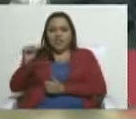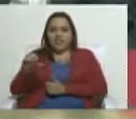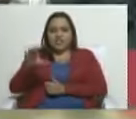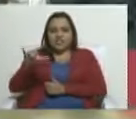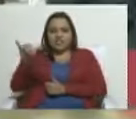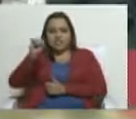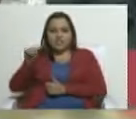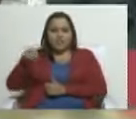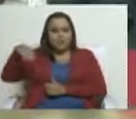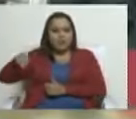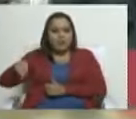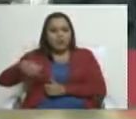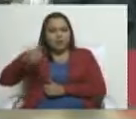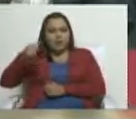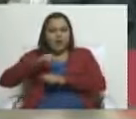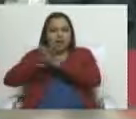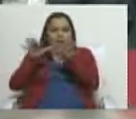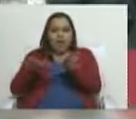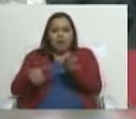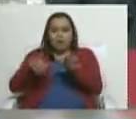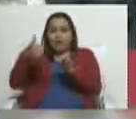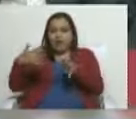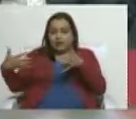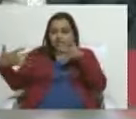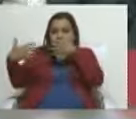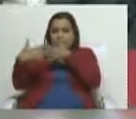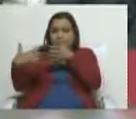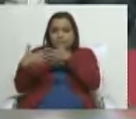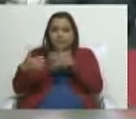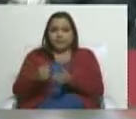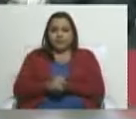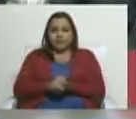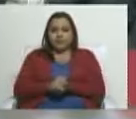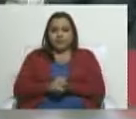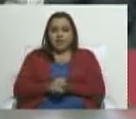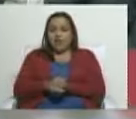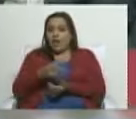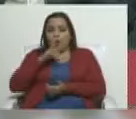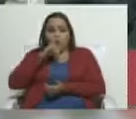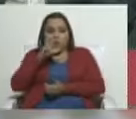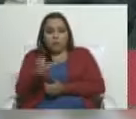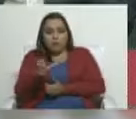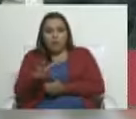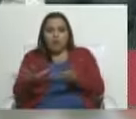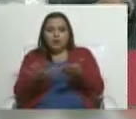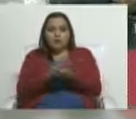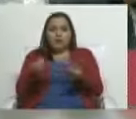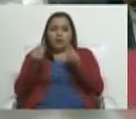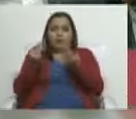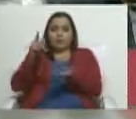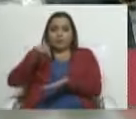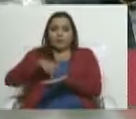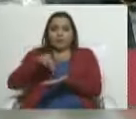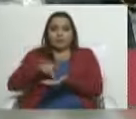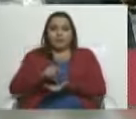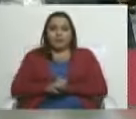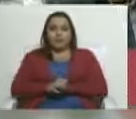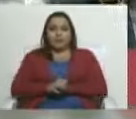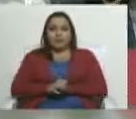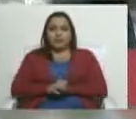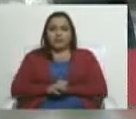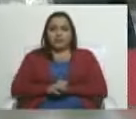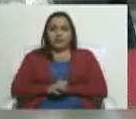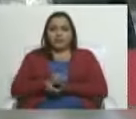más sincero, era más confrontacional, fue excesivo en términos de su actuación, porque estamos hablando, en el caso del